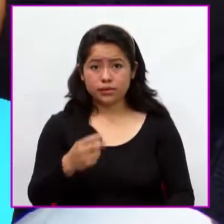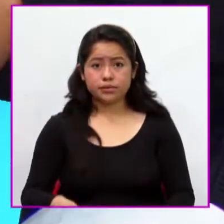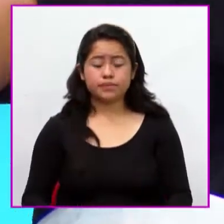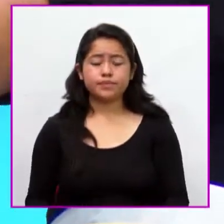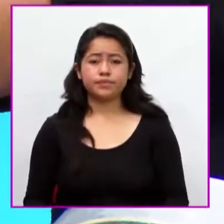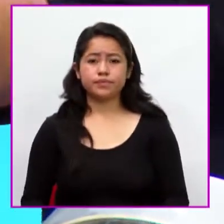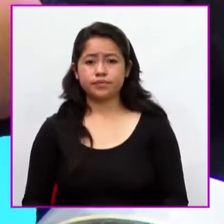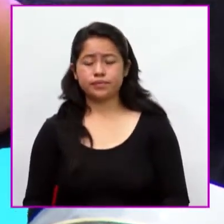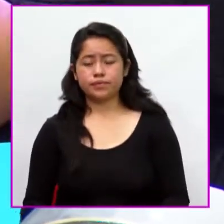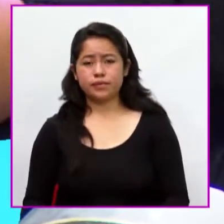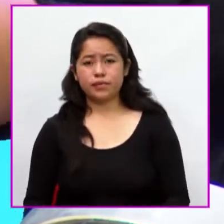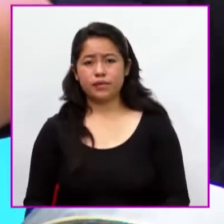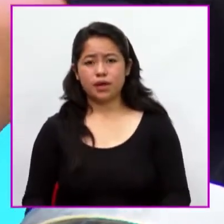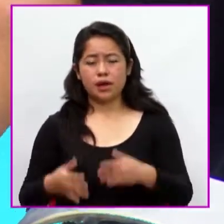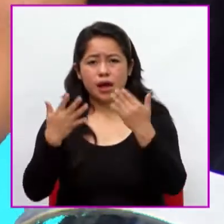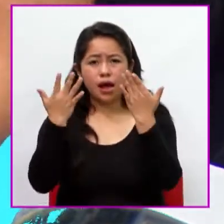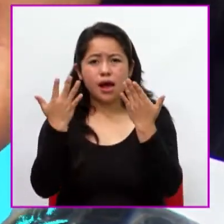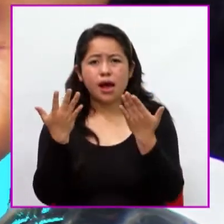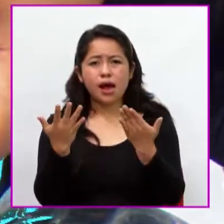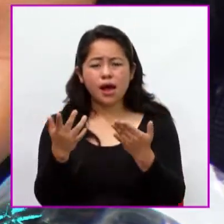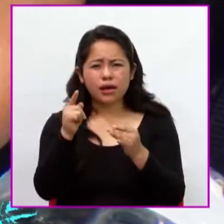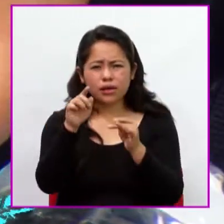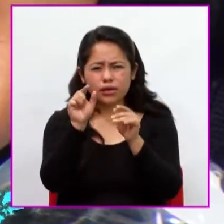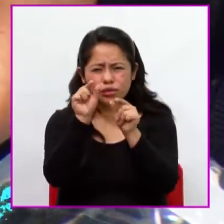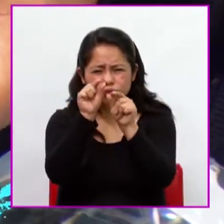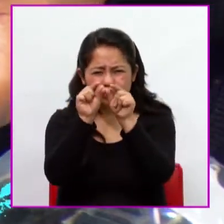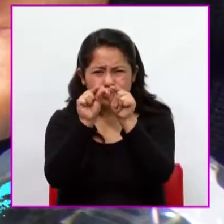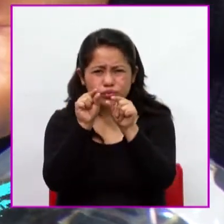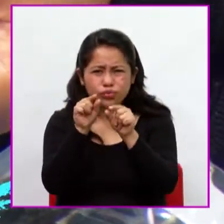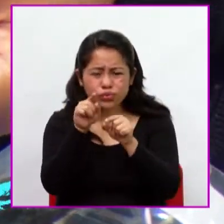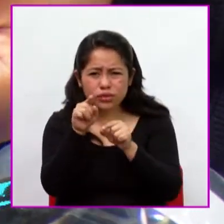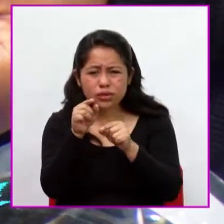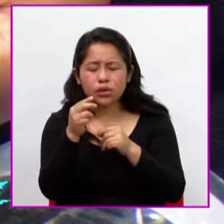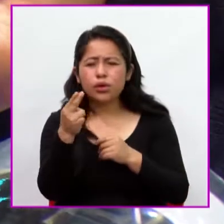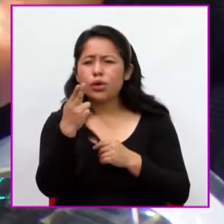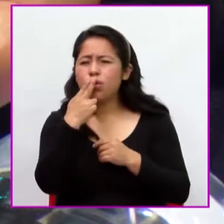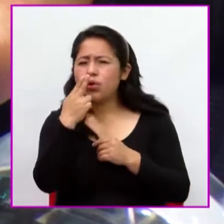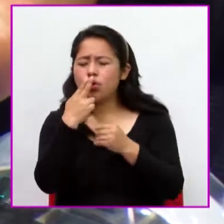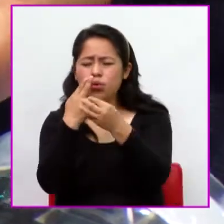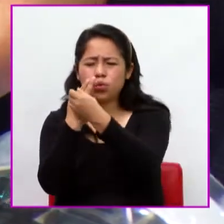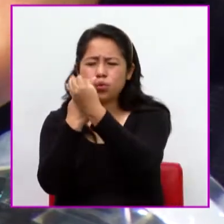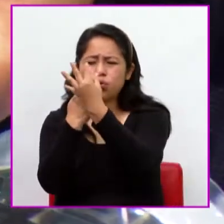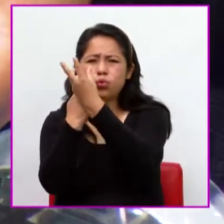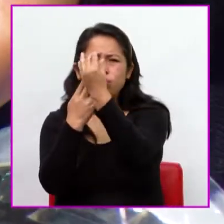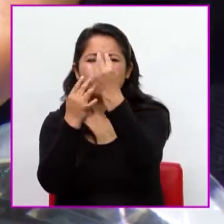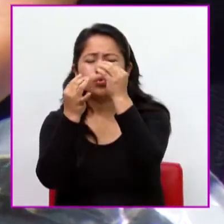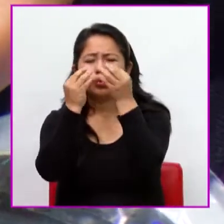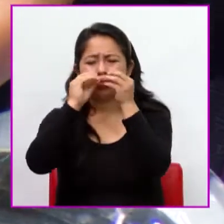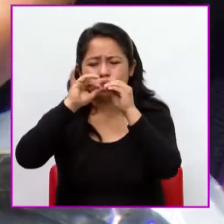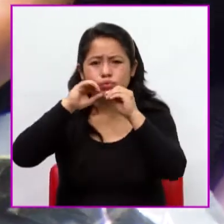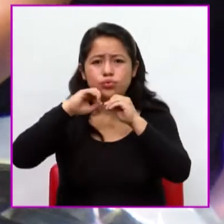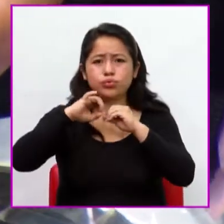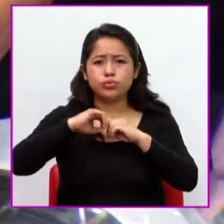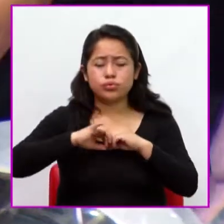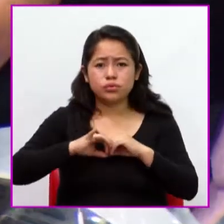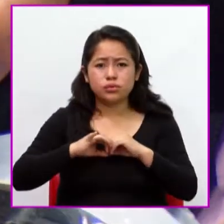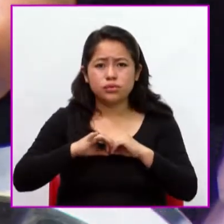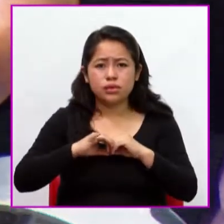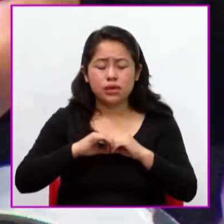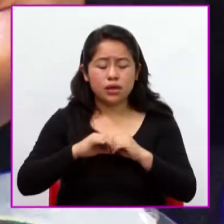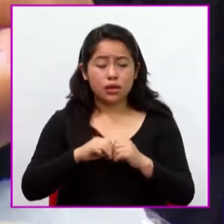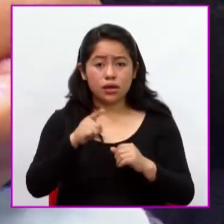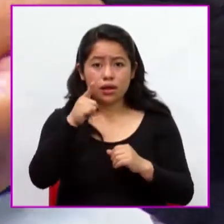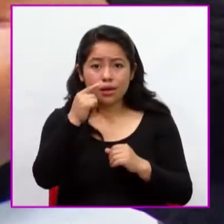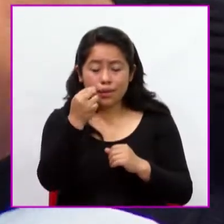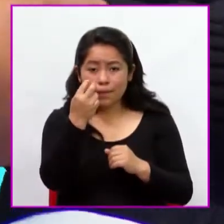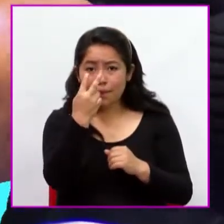tiene algunas partículas que quedó del humo del cigarrillo. ¿Se imaginan que esto esté en nuestros pulmones? Se hizo fumar un